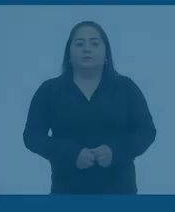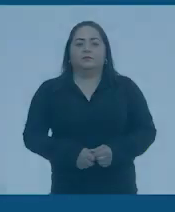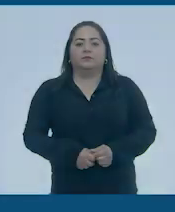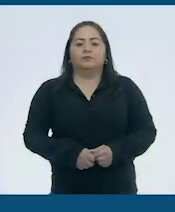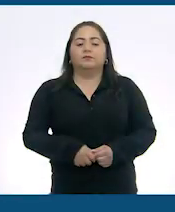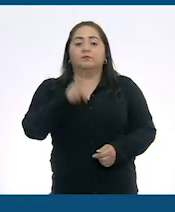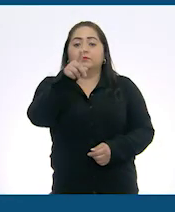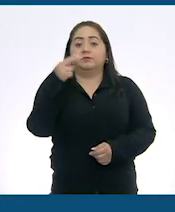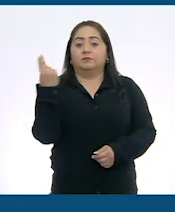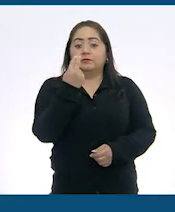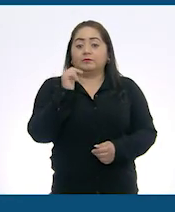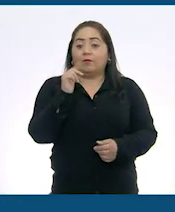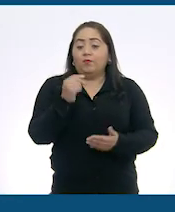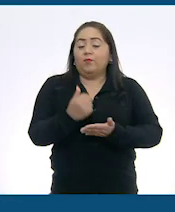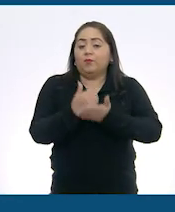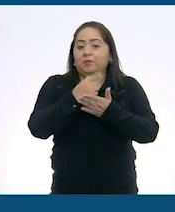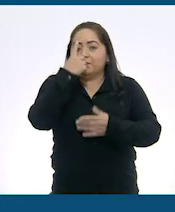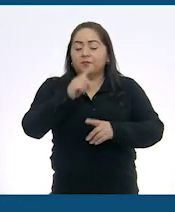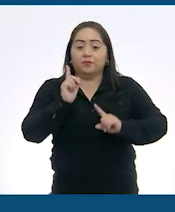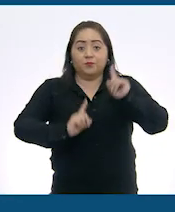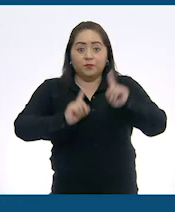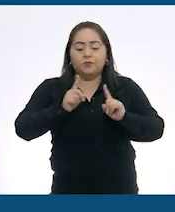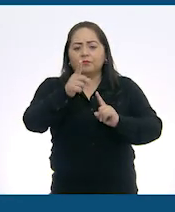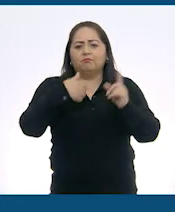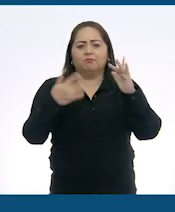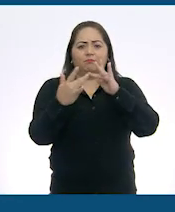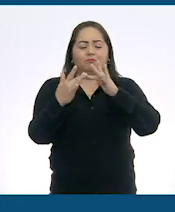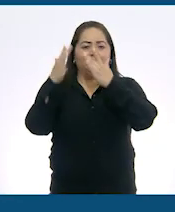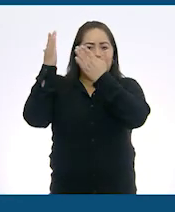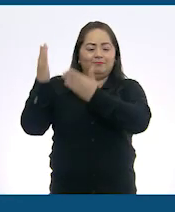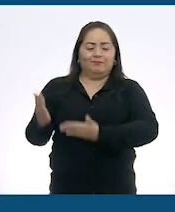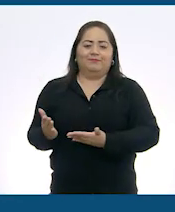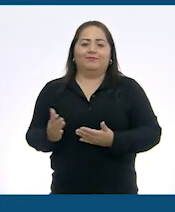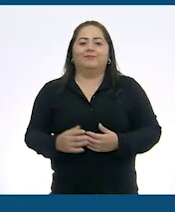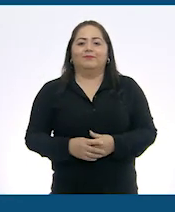Si necesitas ayuda para resolver tus dudas, contáctanos.